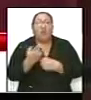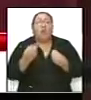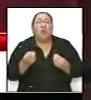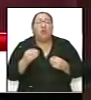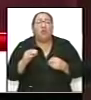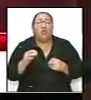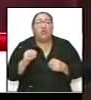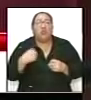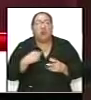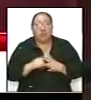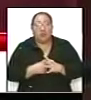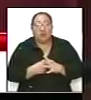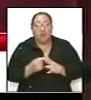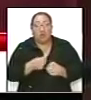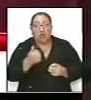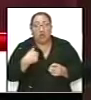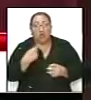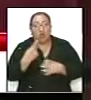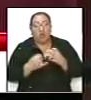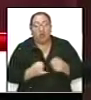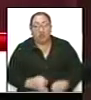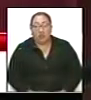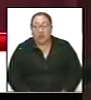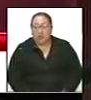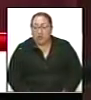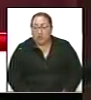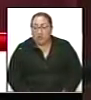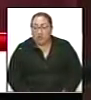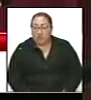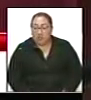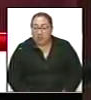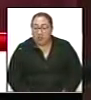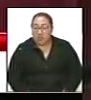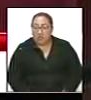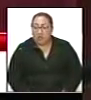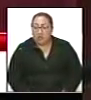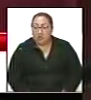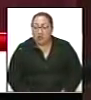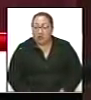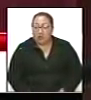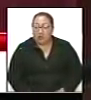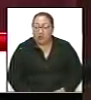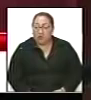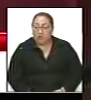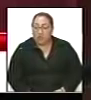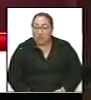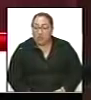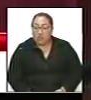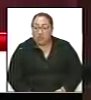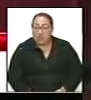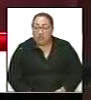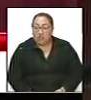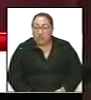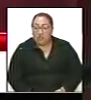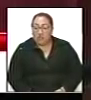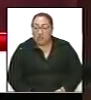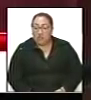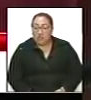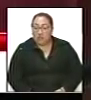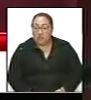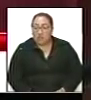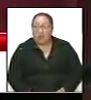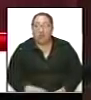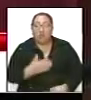¿Yo inicié o yo terminé? ¿Yo regularicé al final o yo empecé solicitando?